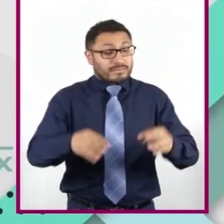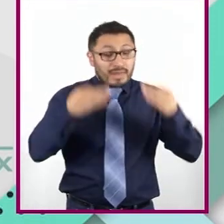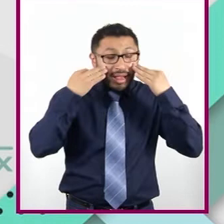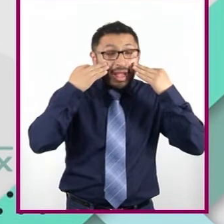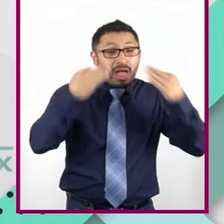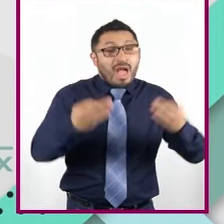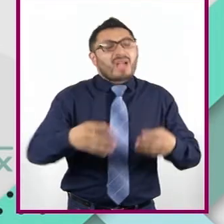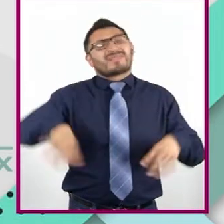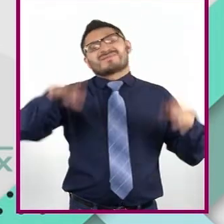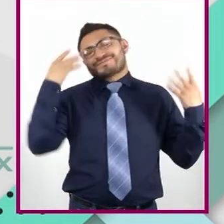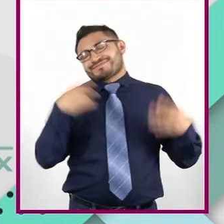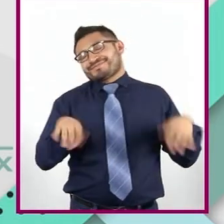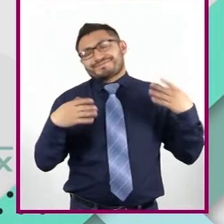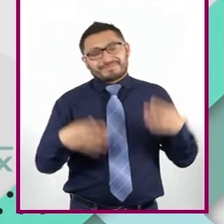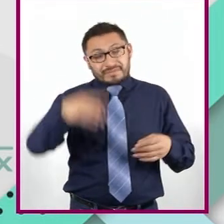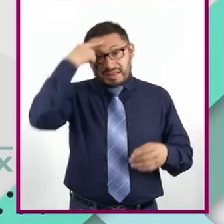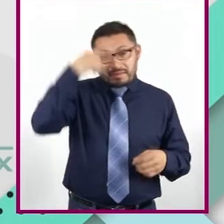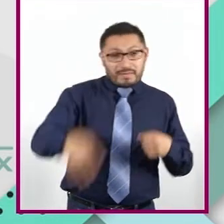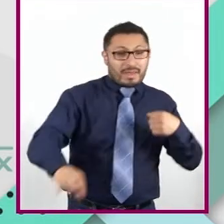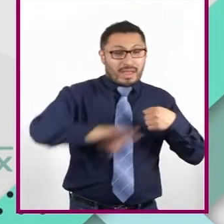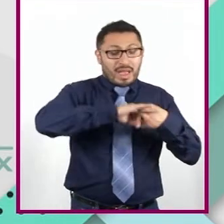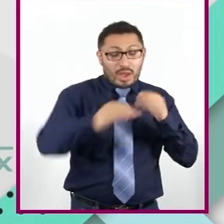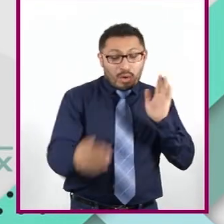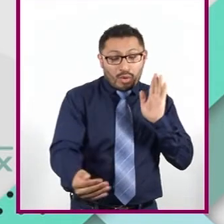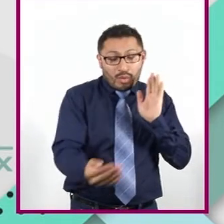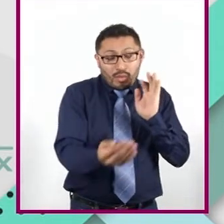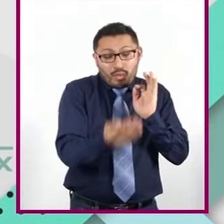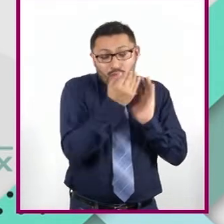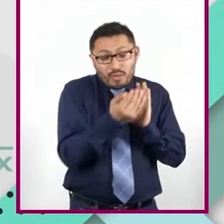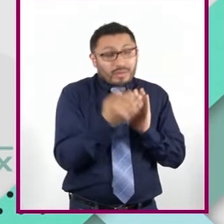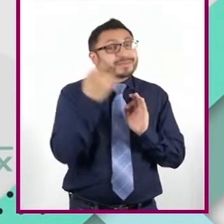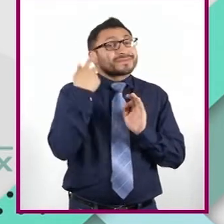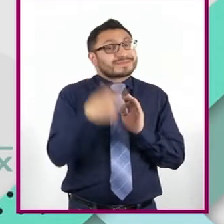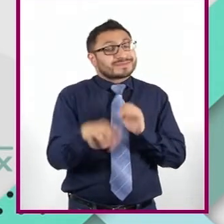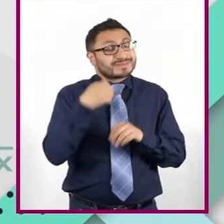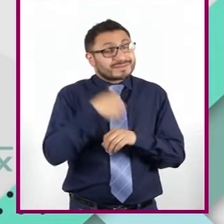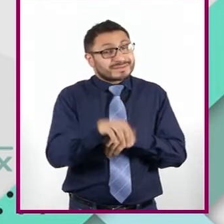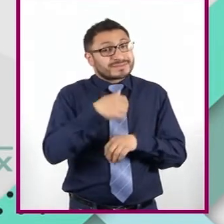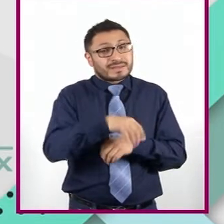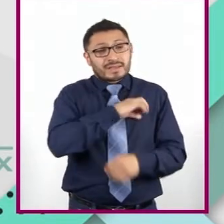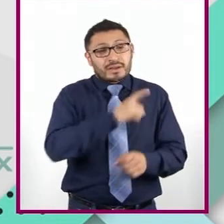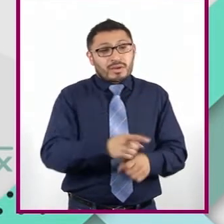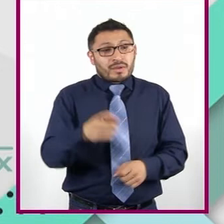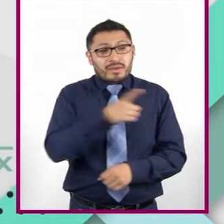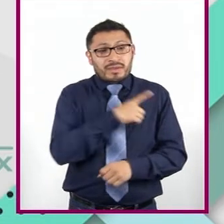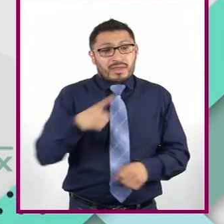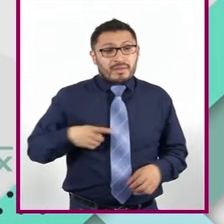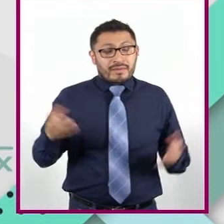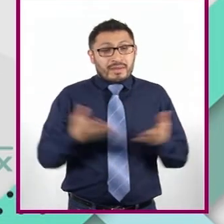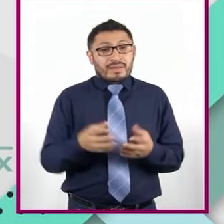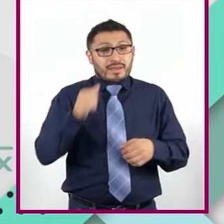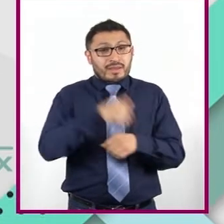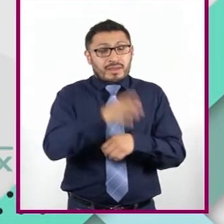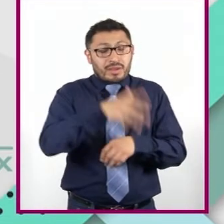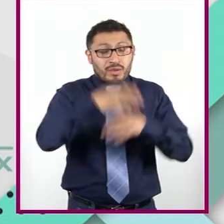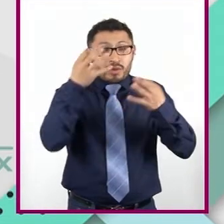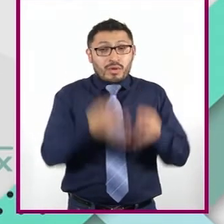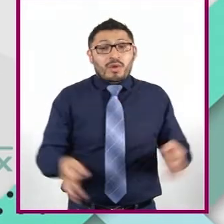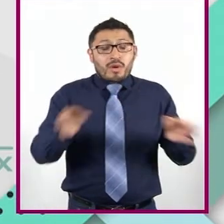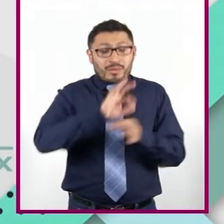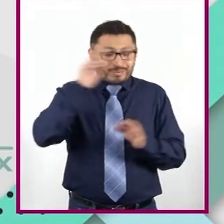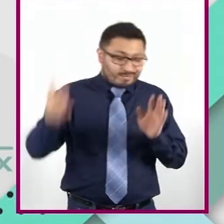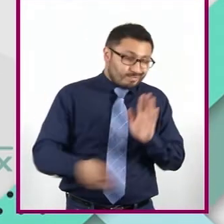que para que se acerquen los valores numéricos de estas probabilidades se debe realizar un número considerable de